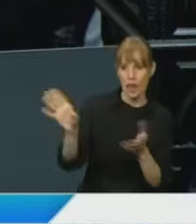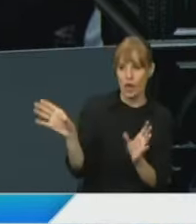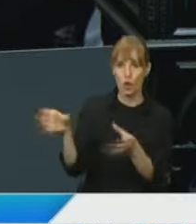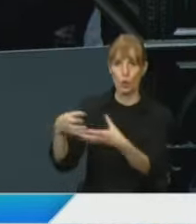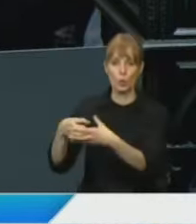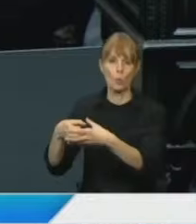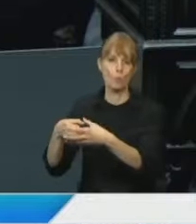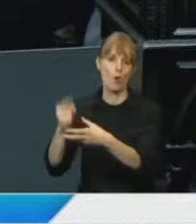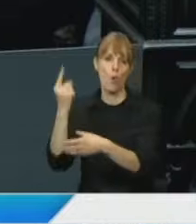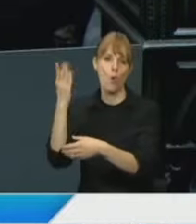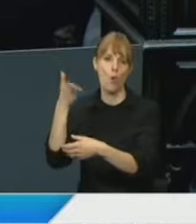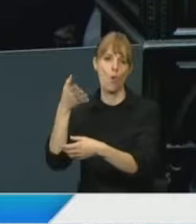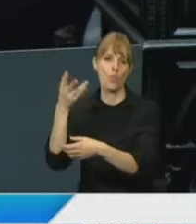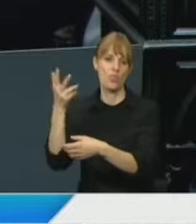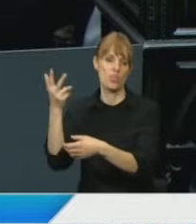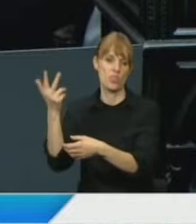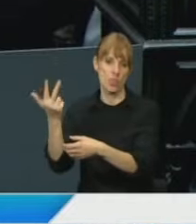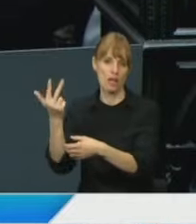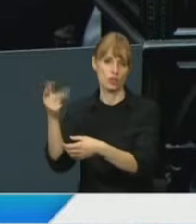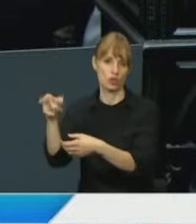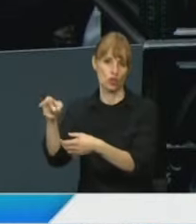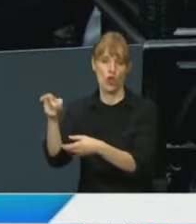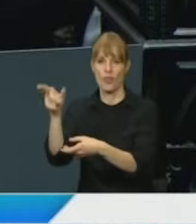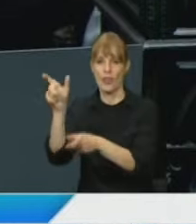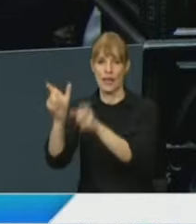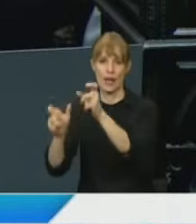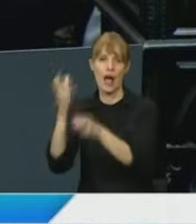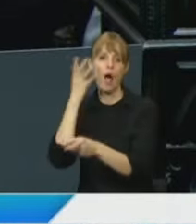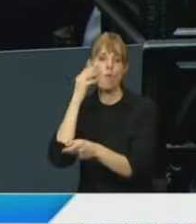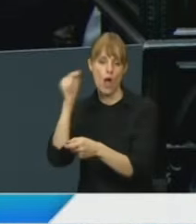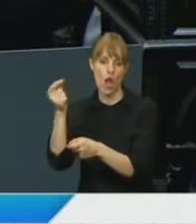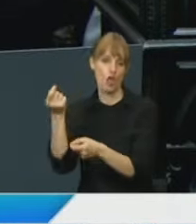vender para poder consumir. Sí, a ver,